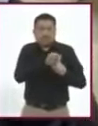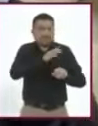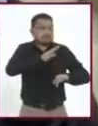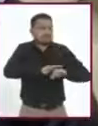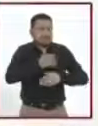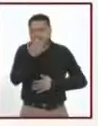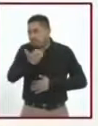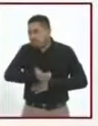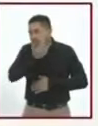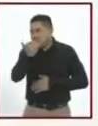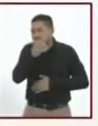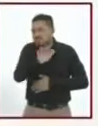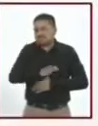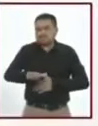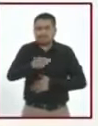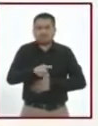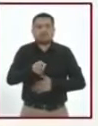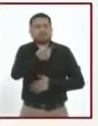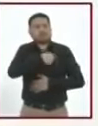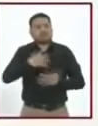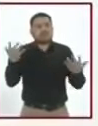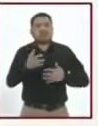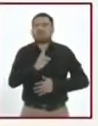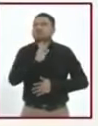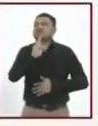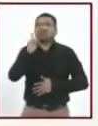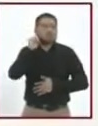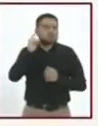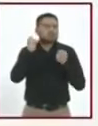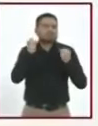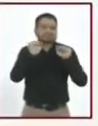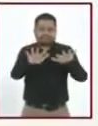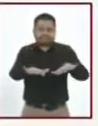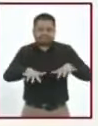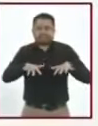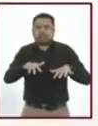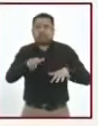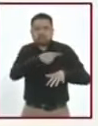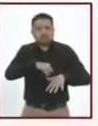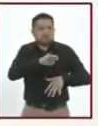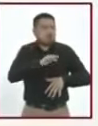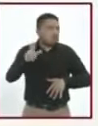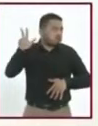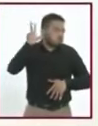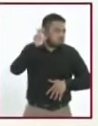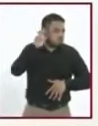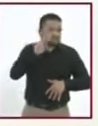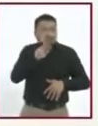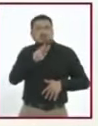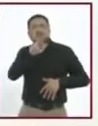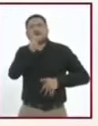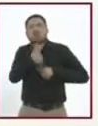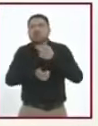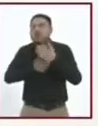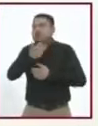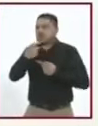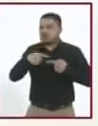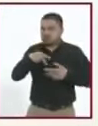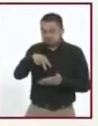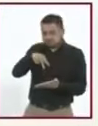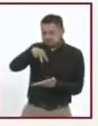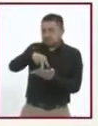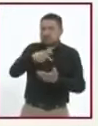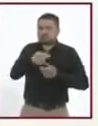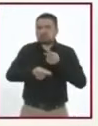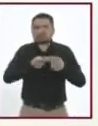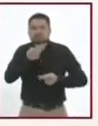más común. Se hace en voz alta en un auditorio para que el público pueda escuchar y ver al orador, es decir, a la persona que